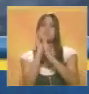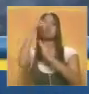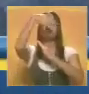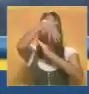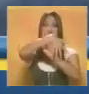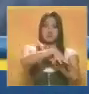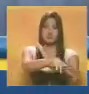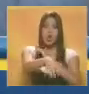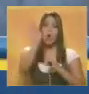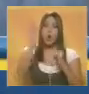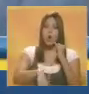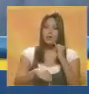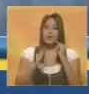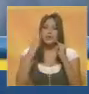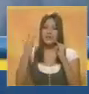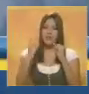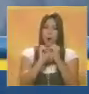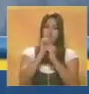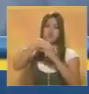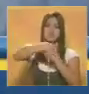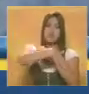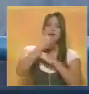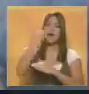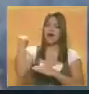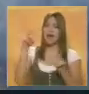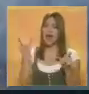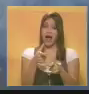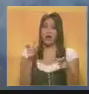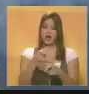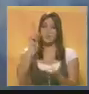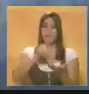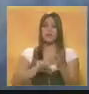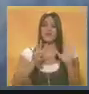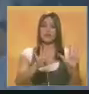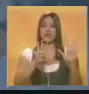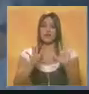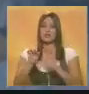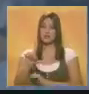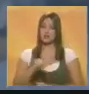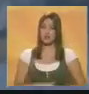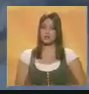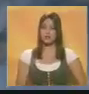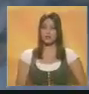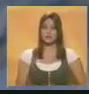la última expulsión de lava del Hudson fue en agosto de 1991